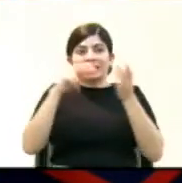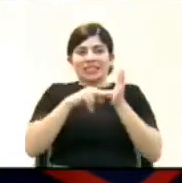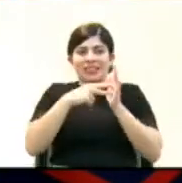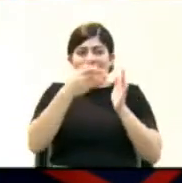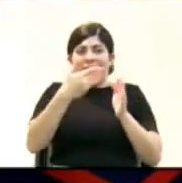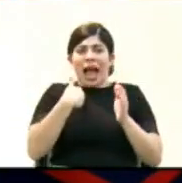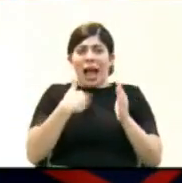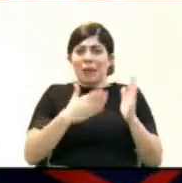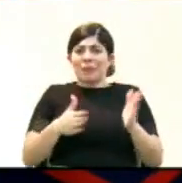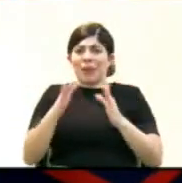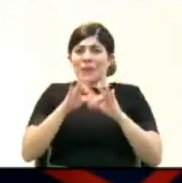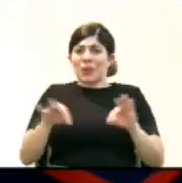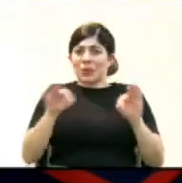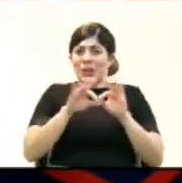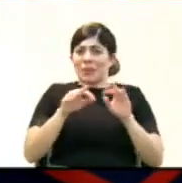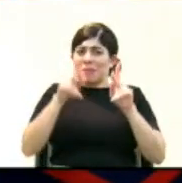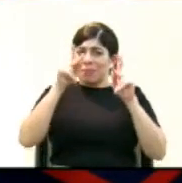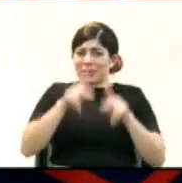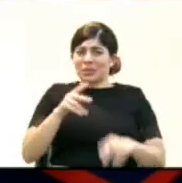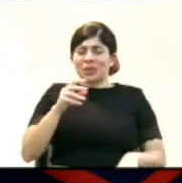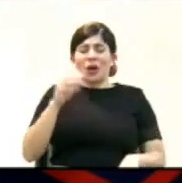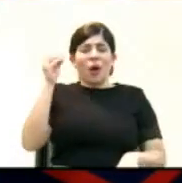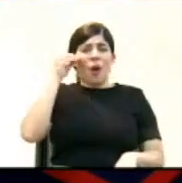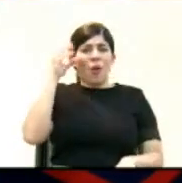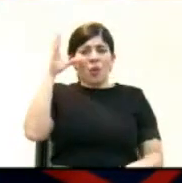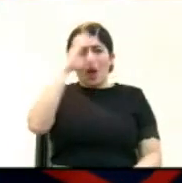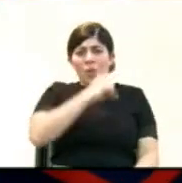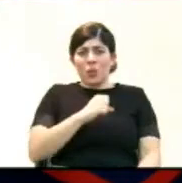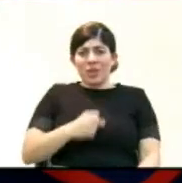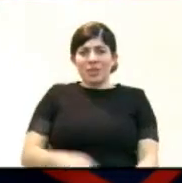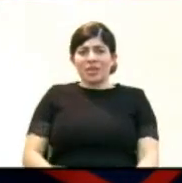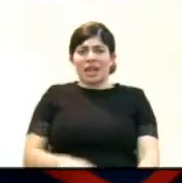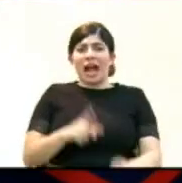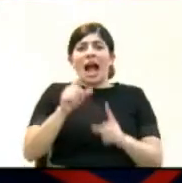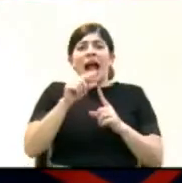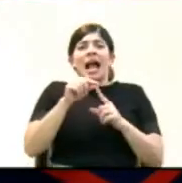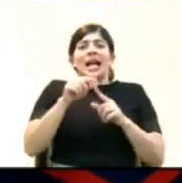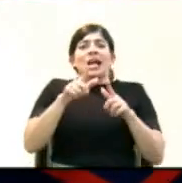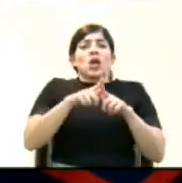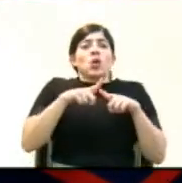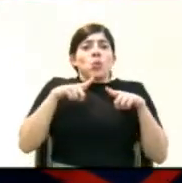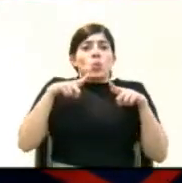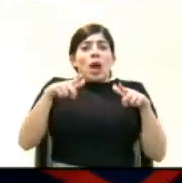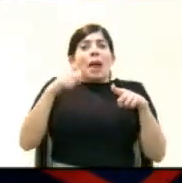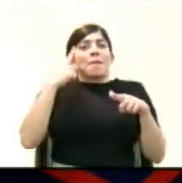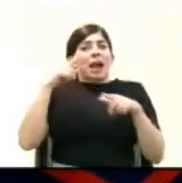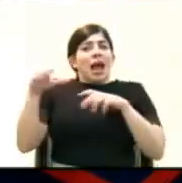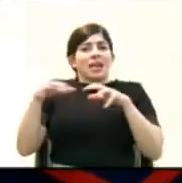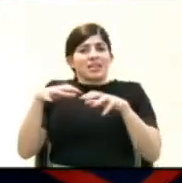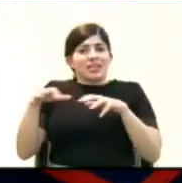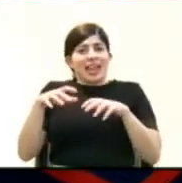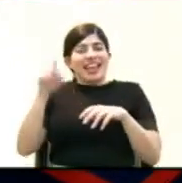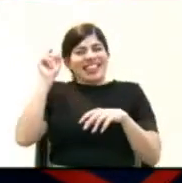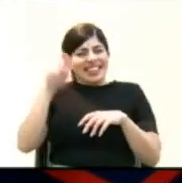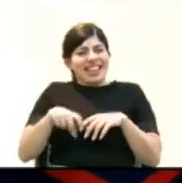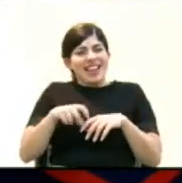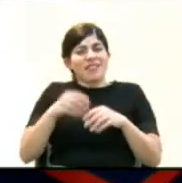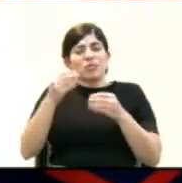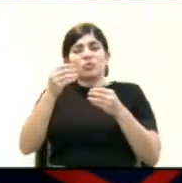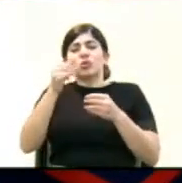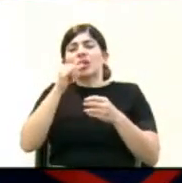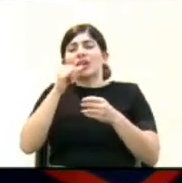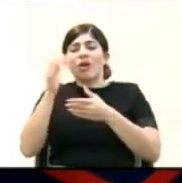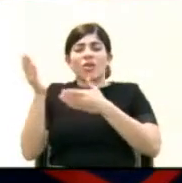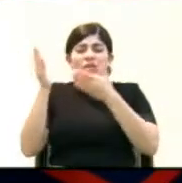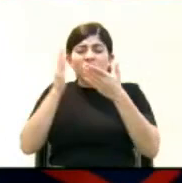importante, o sea que es imposible que la persona no se dé cuenta que está alquilando el local o el recinto para esos efectos, cuando tienen que llevar gran cantidad de